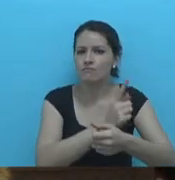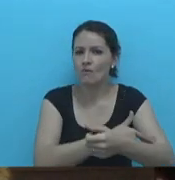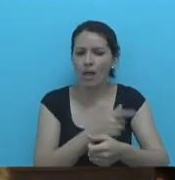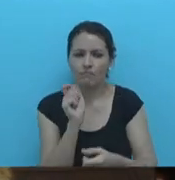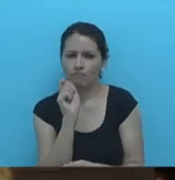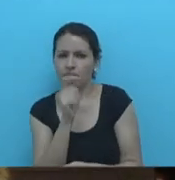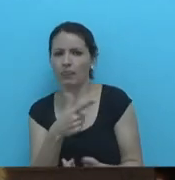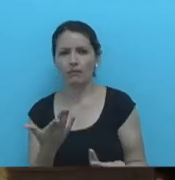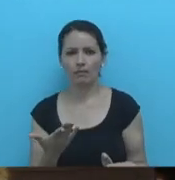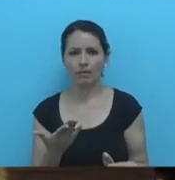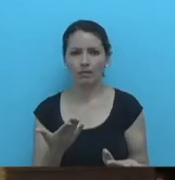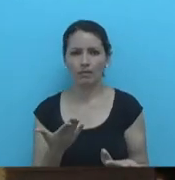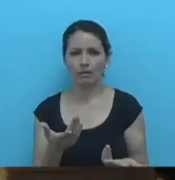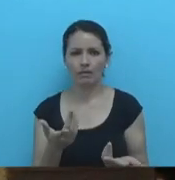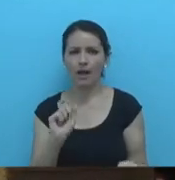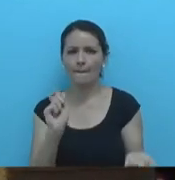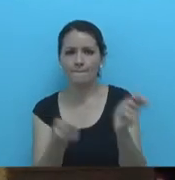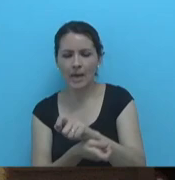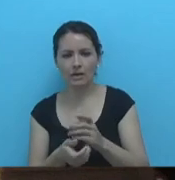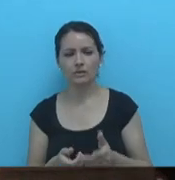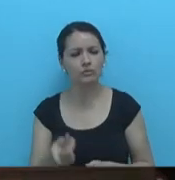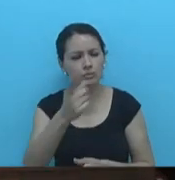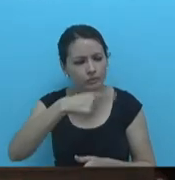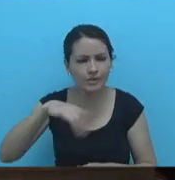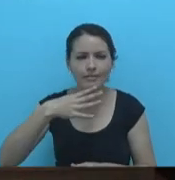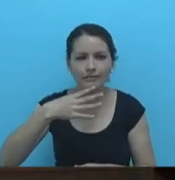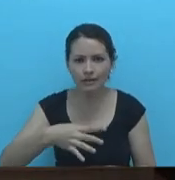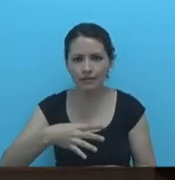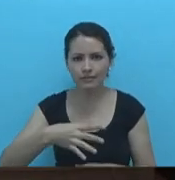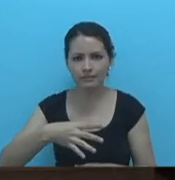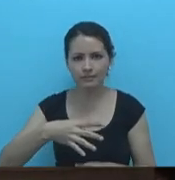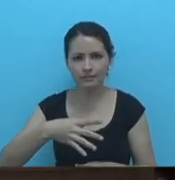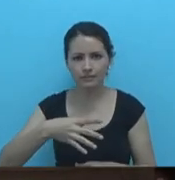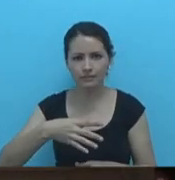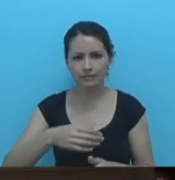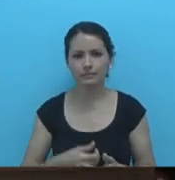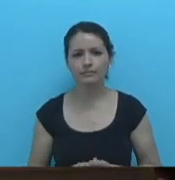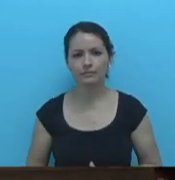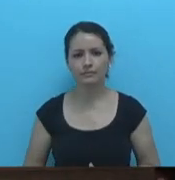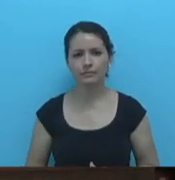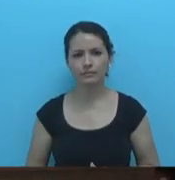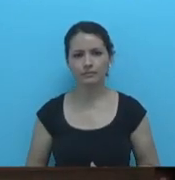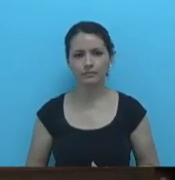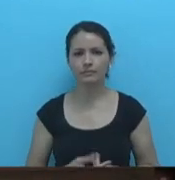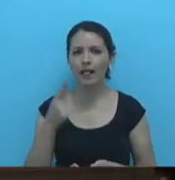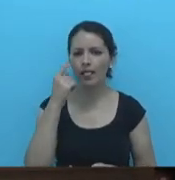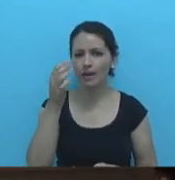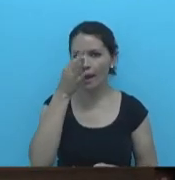guanaco. Si hay algo que debe quedar claro en esta cuestión del 20 de